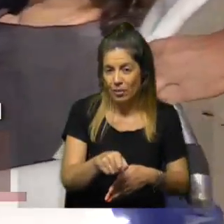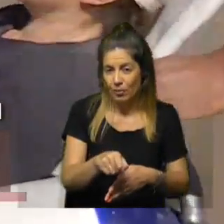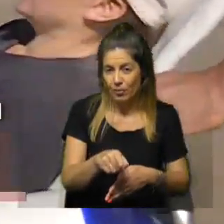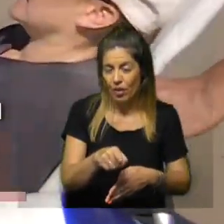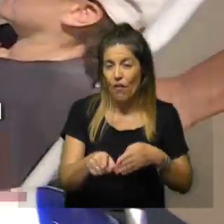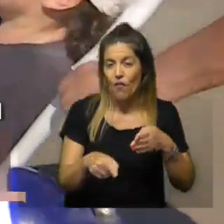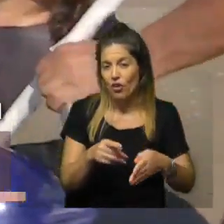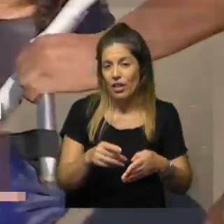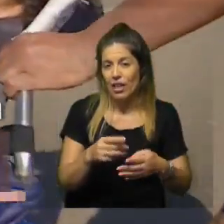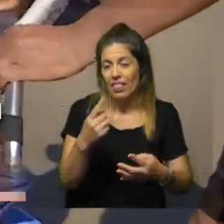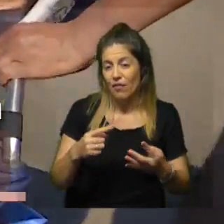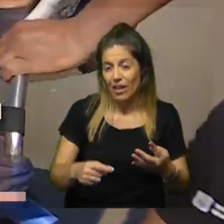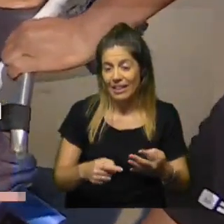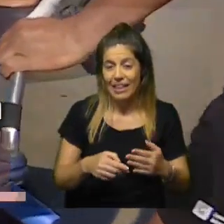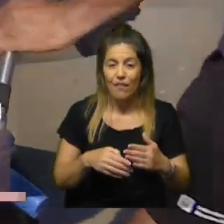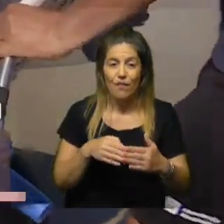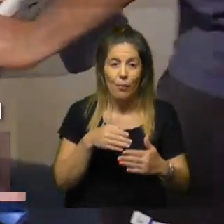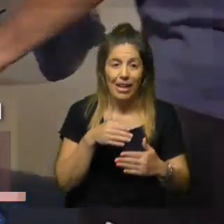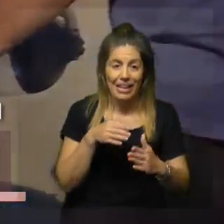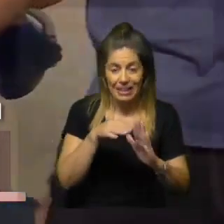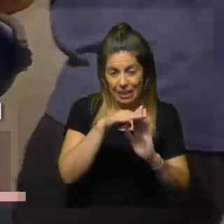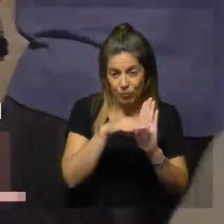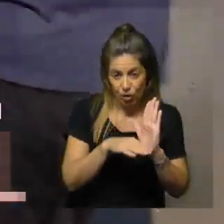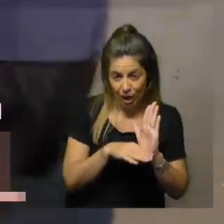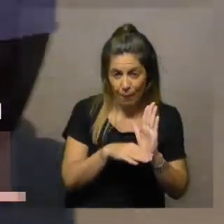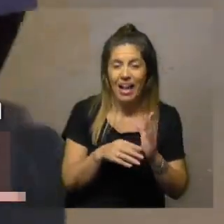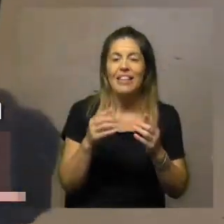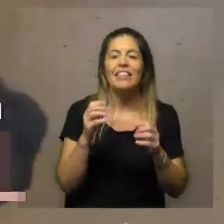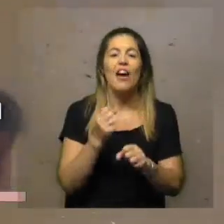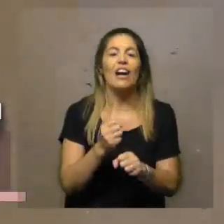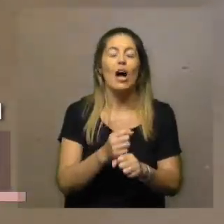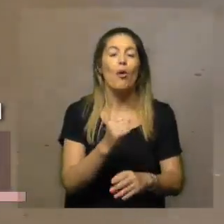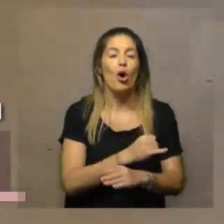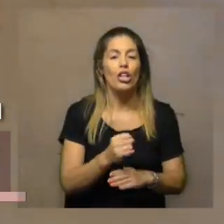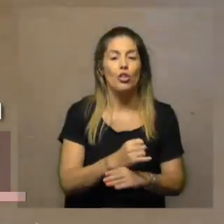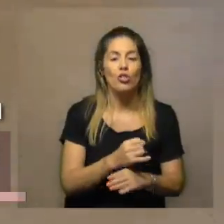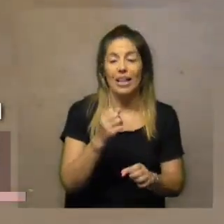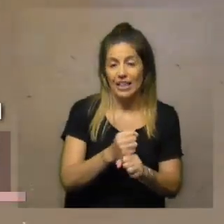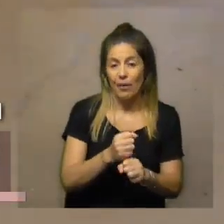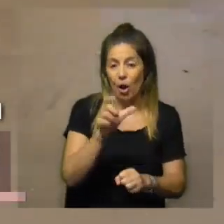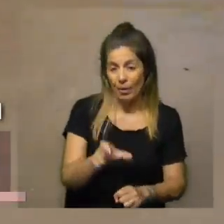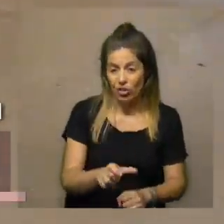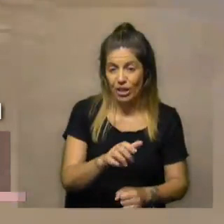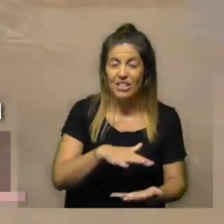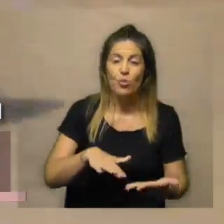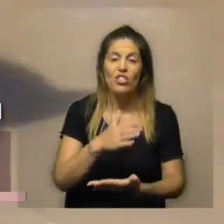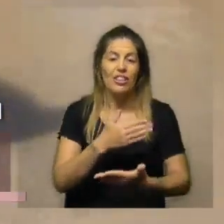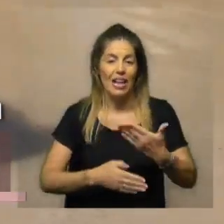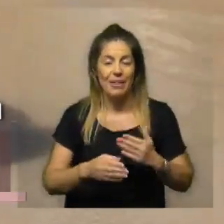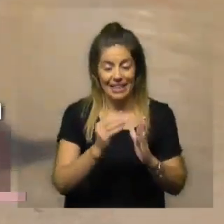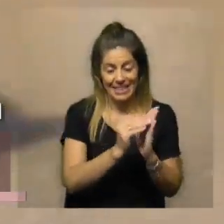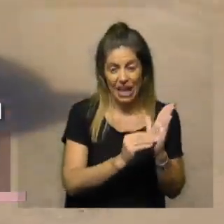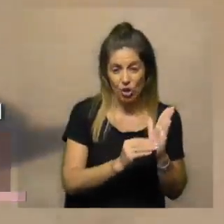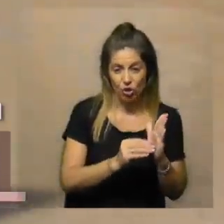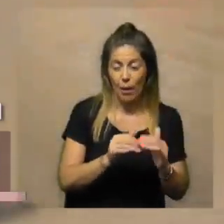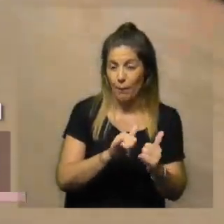con ese múltiple ingreso, ¿no?, al programa. Trabajamos con instituciones que trabajan con personas en situación de discapacidad, ¿no?, que se anotan, ¿no?, por el